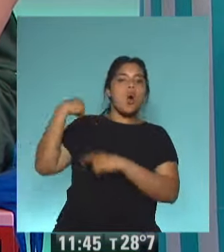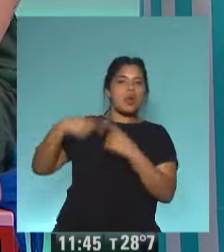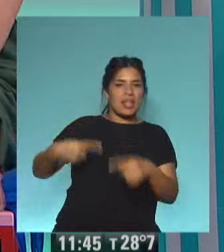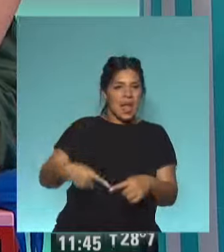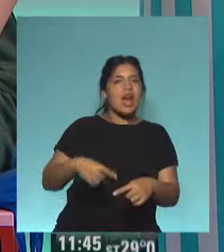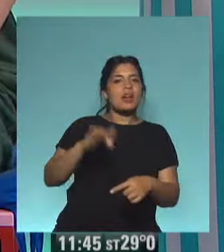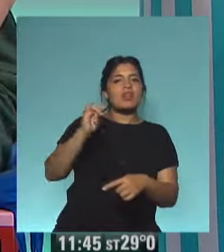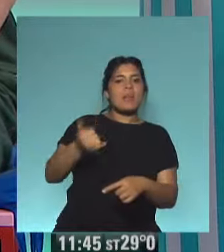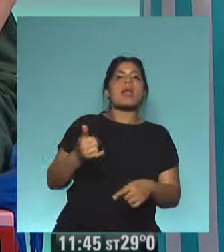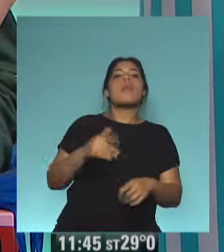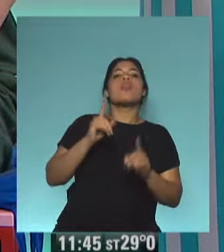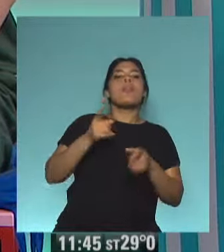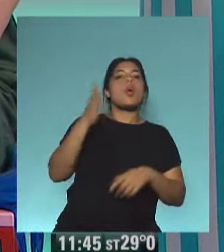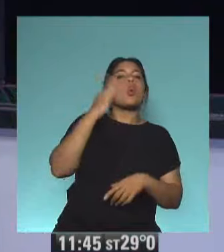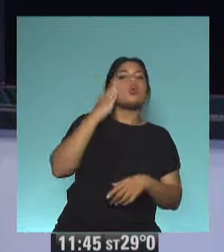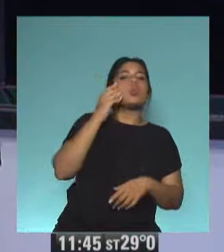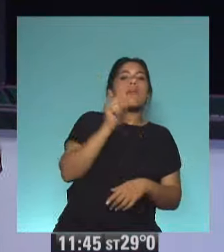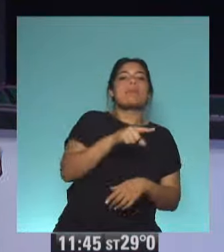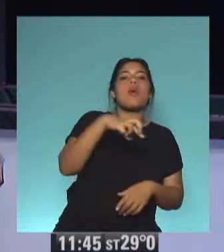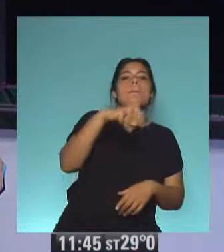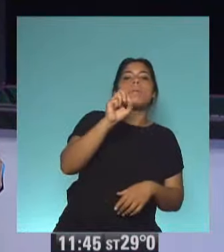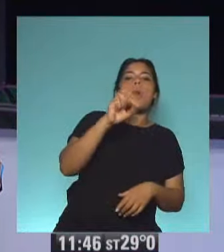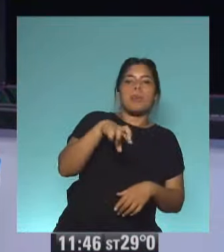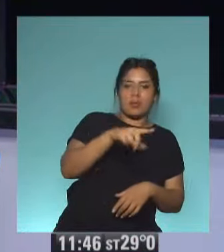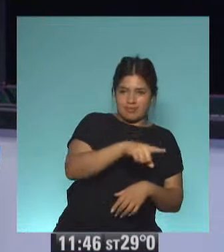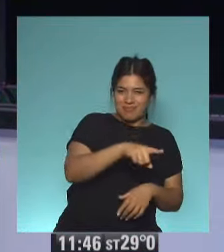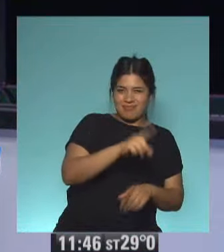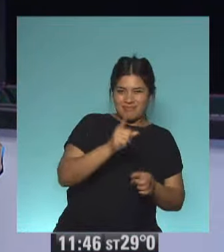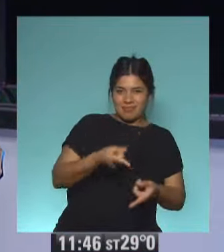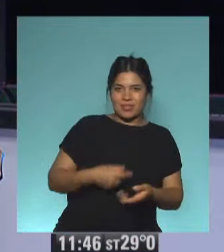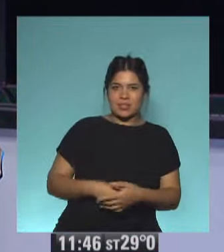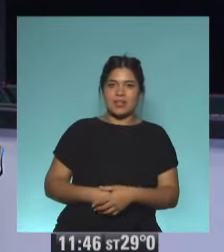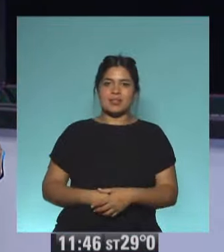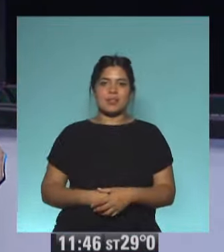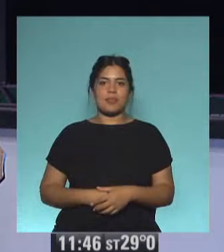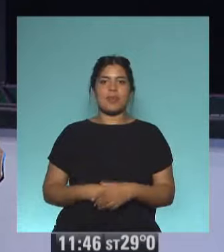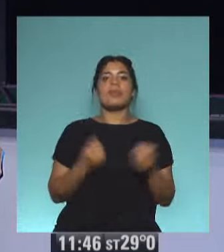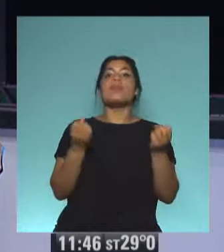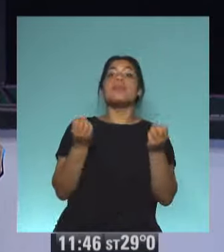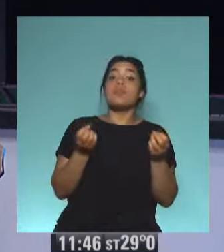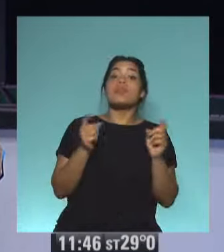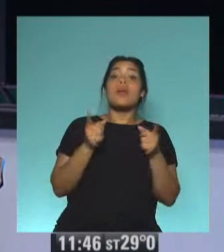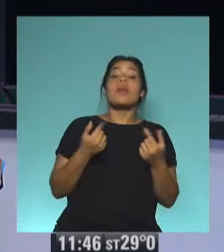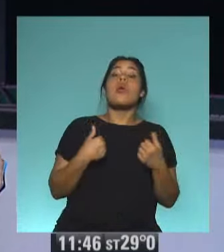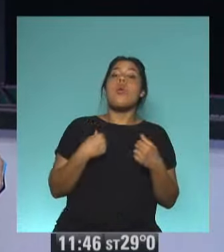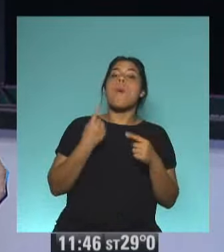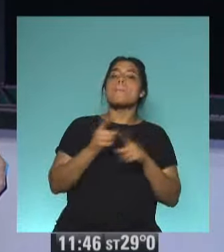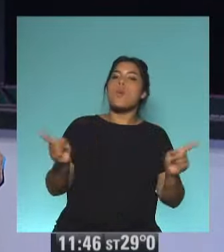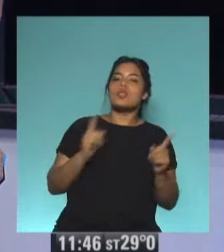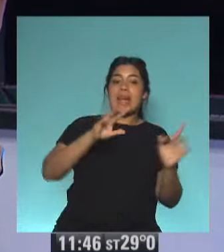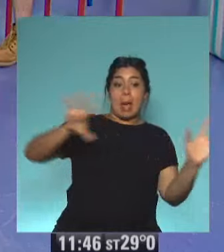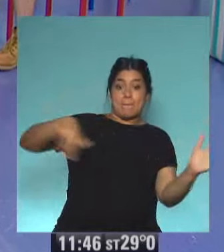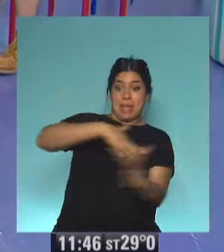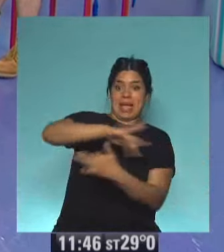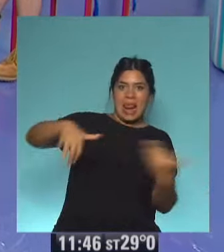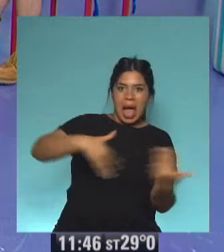mezclado con la cultura pop también, ¿no? La fusión, exactamente. Decíamos de esto de cómo todo se va mezclando y la música y los ritmos